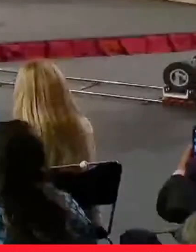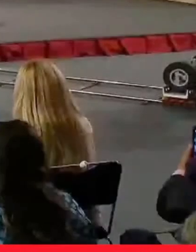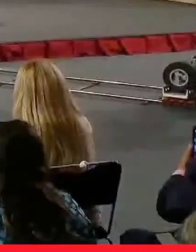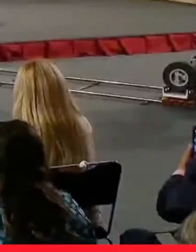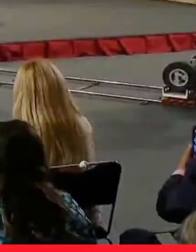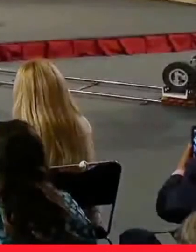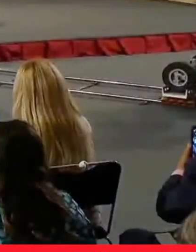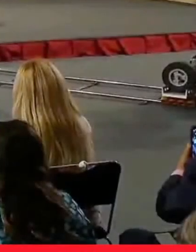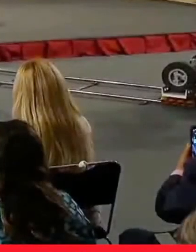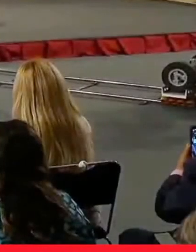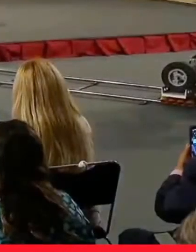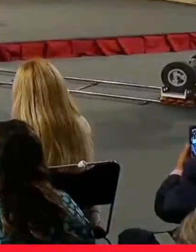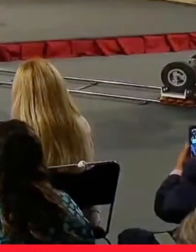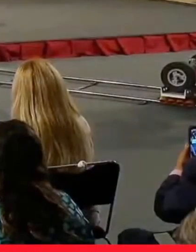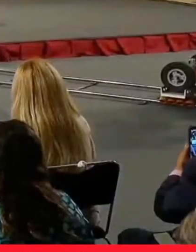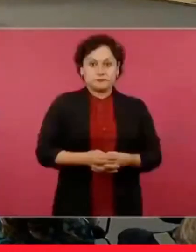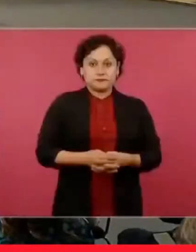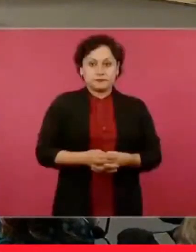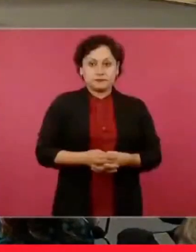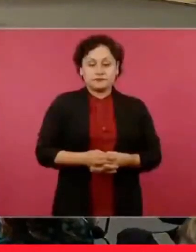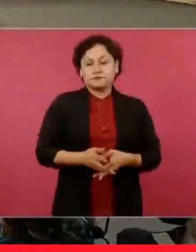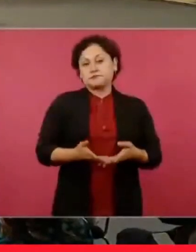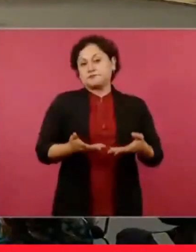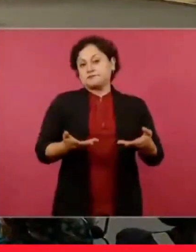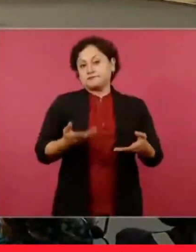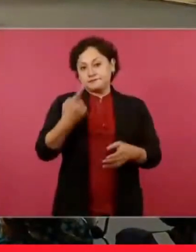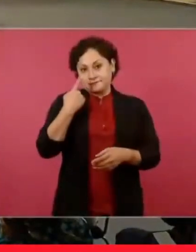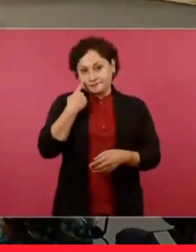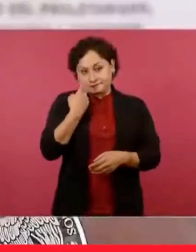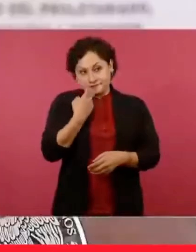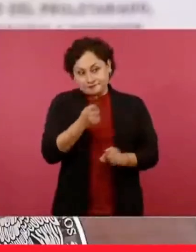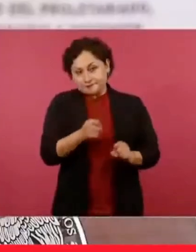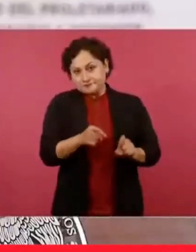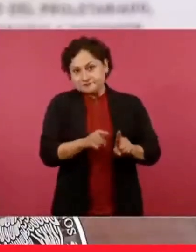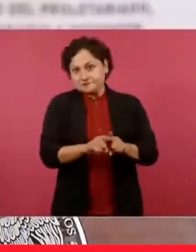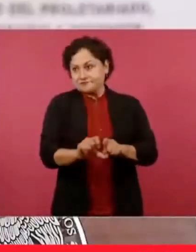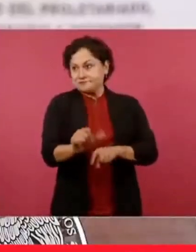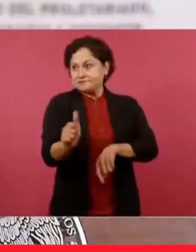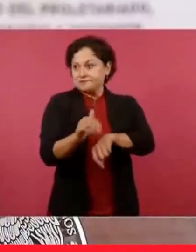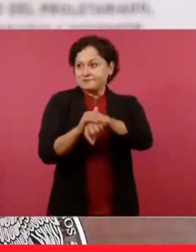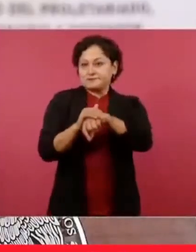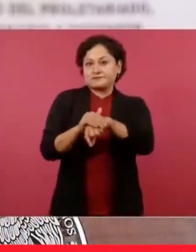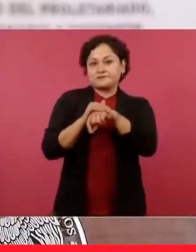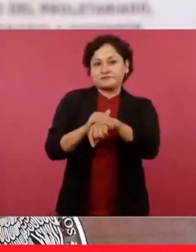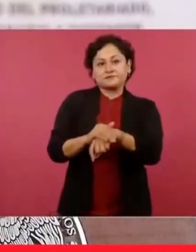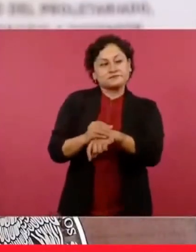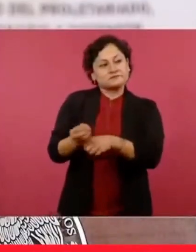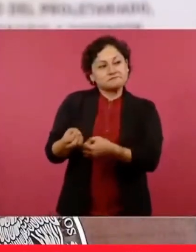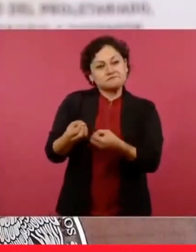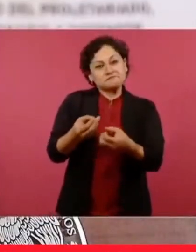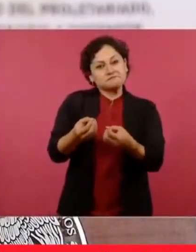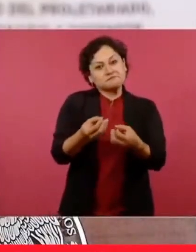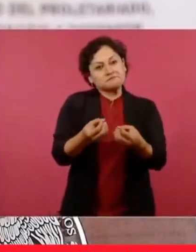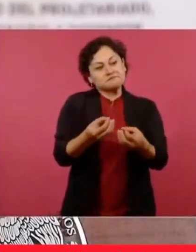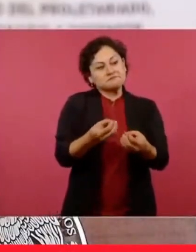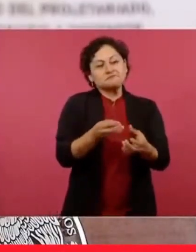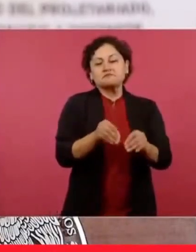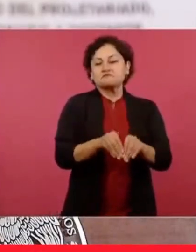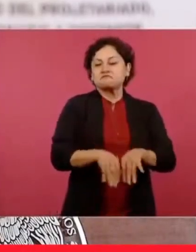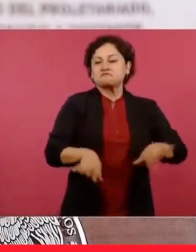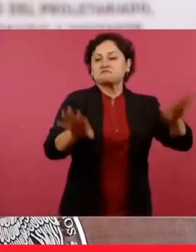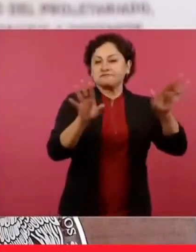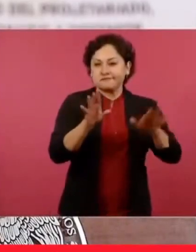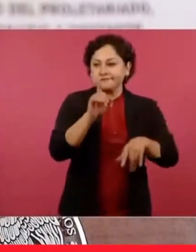Luis Rubio es muy amiguis del diario de Reforma y le publican sus pseudo reportajes.